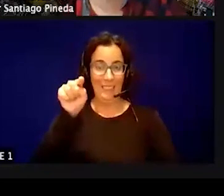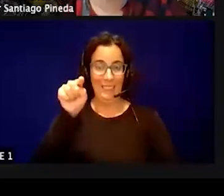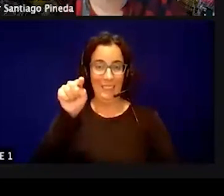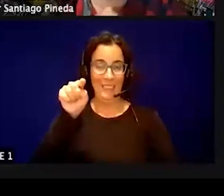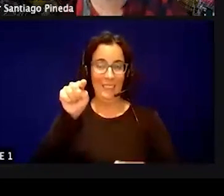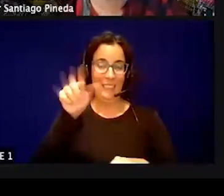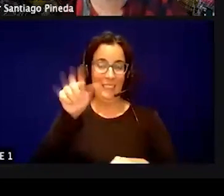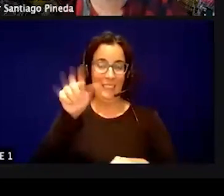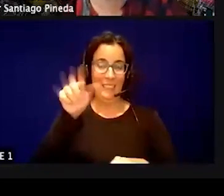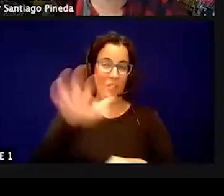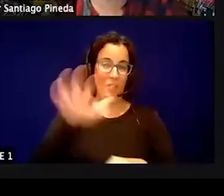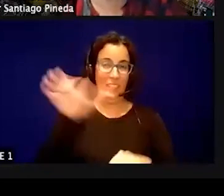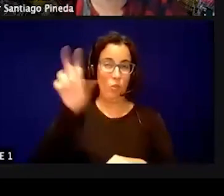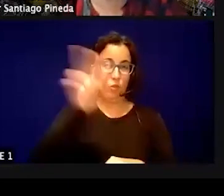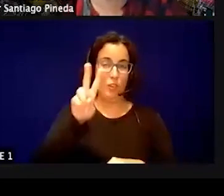Estados Unidos, en LA.